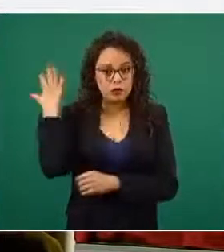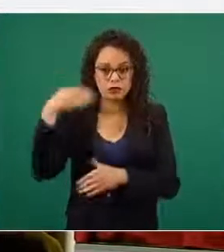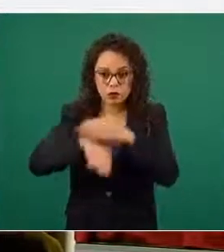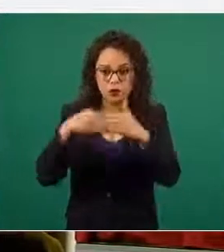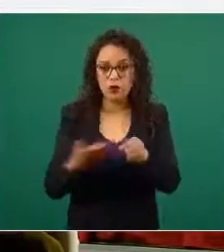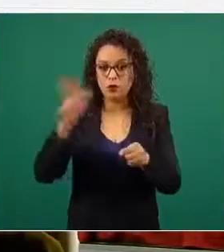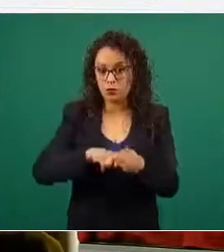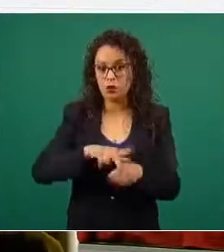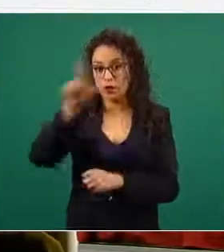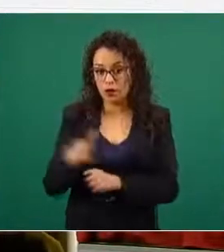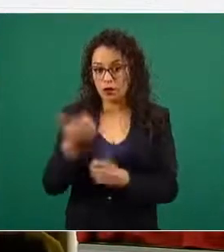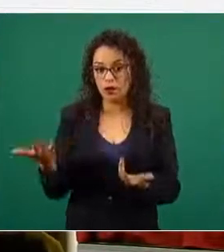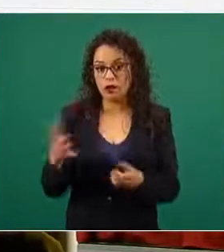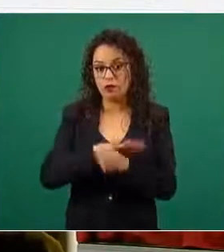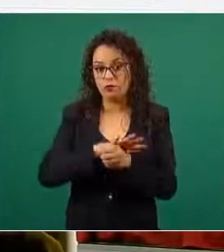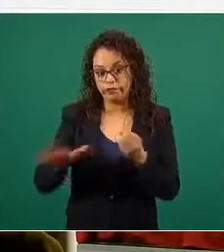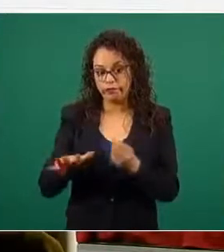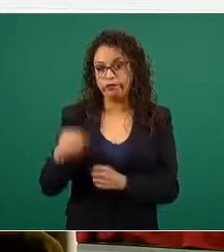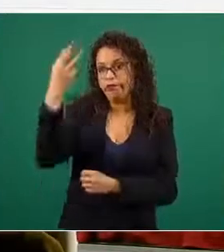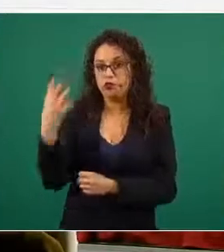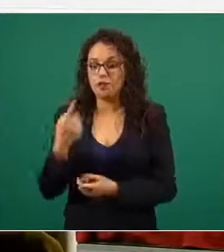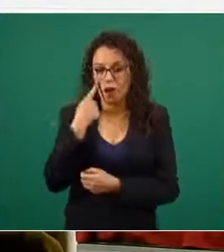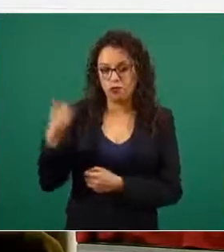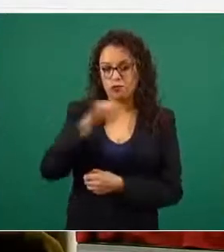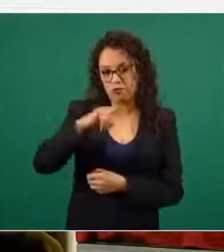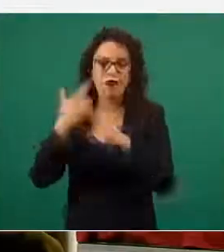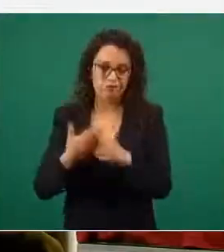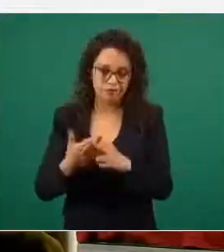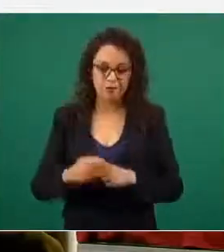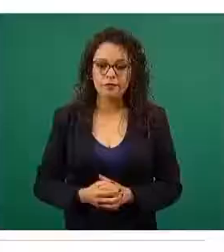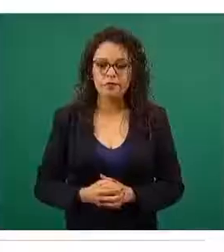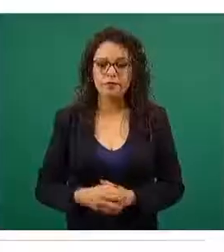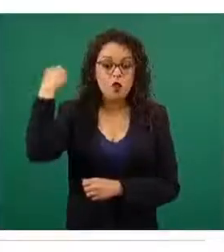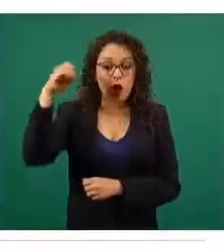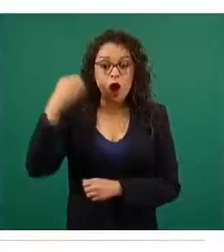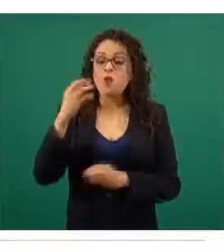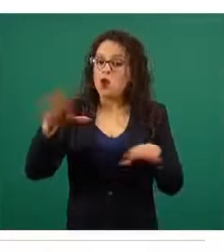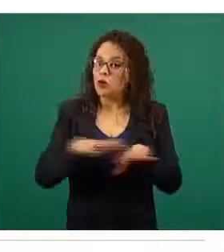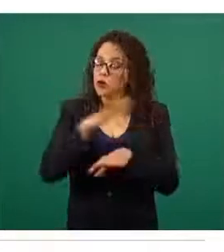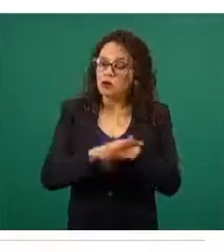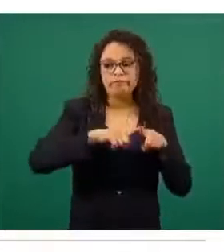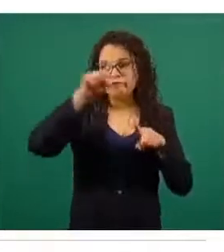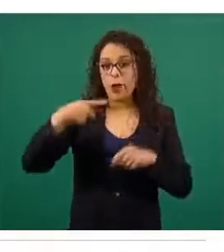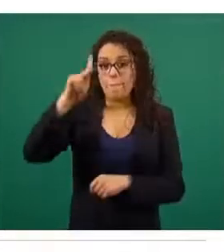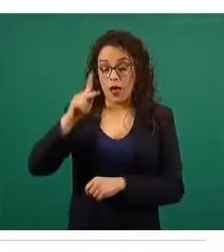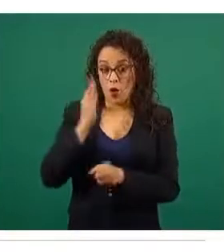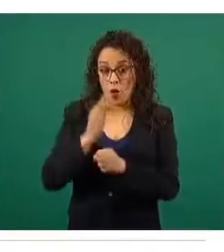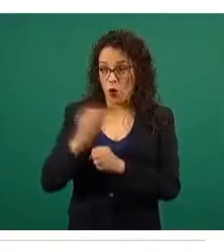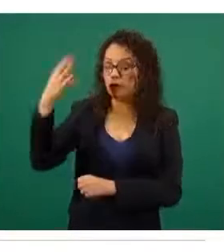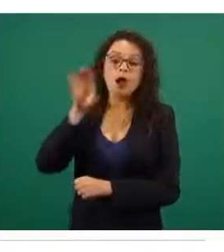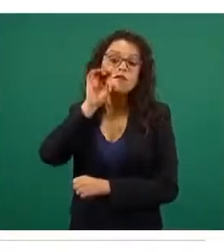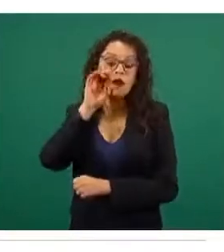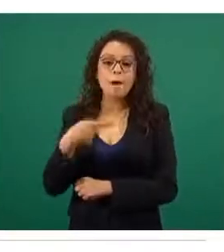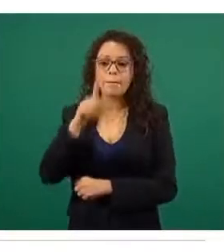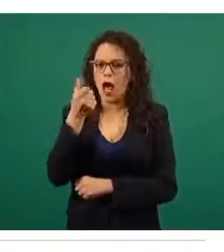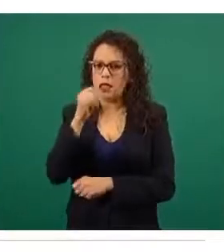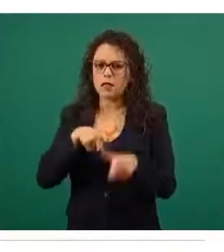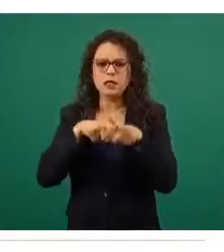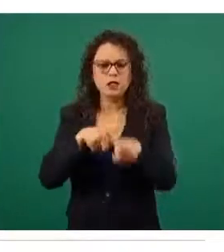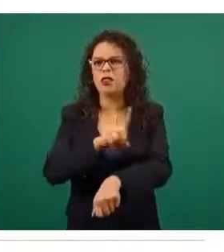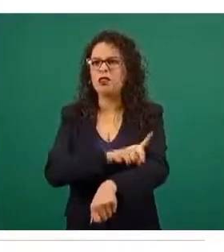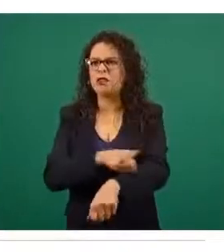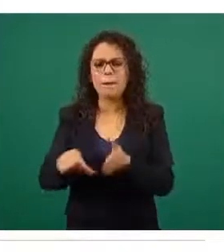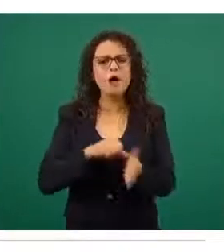y la reserva hospitalaria está en 3/4 partes de uso. La siguiente, Oaxaca con mucha variación, pero está en semáforo naranja, se ha mantenido prácticamente desde el mes